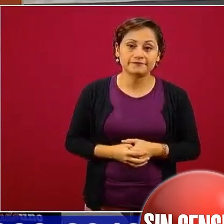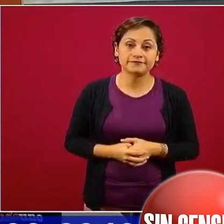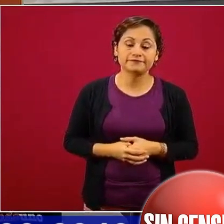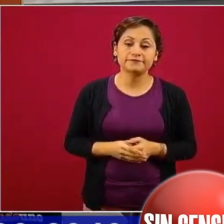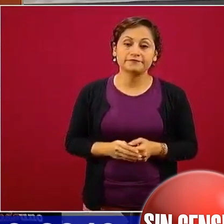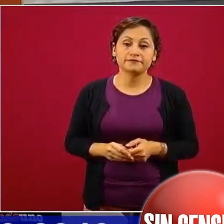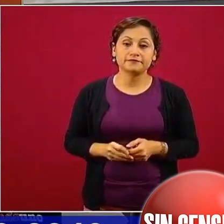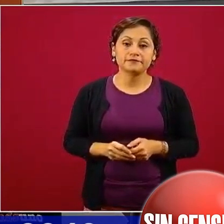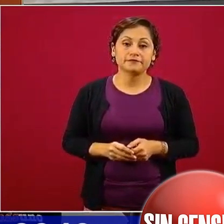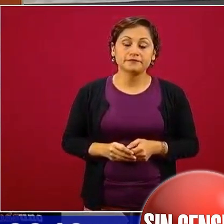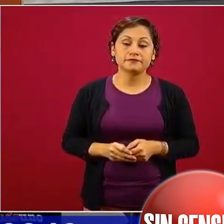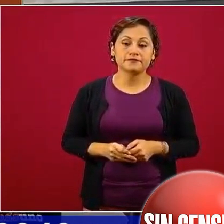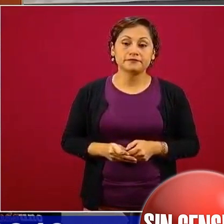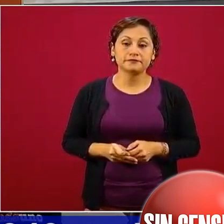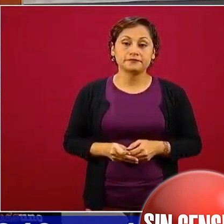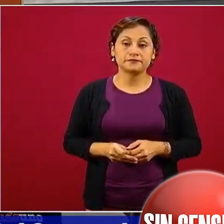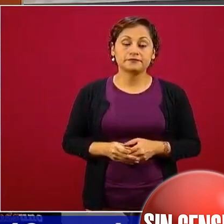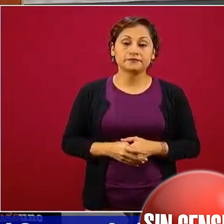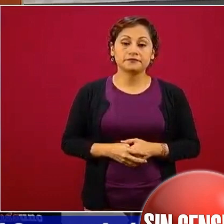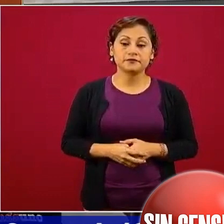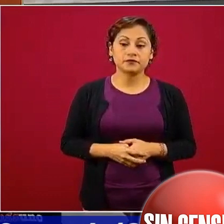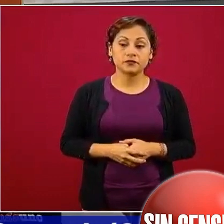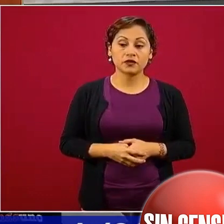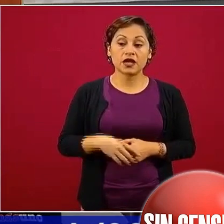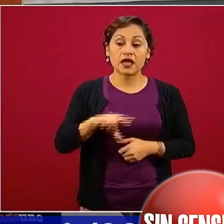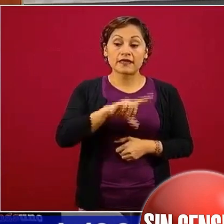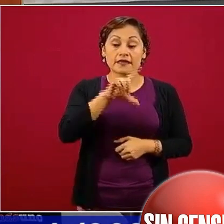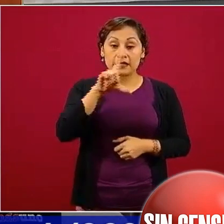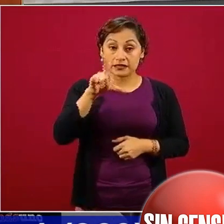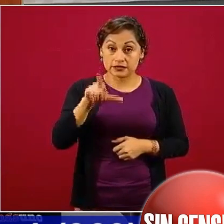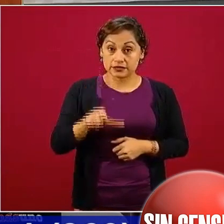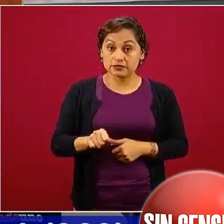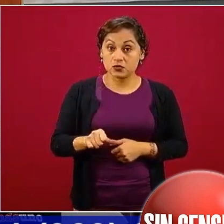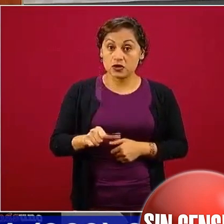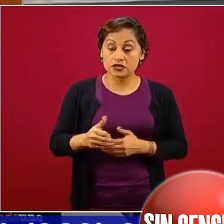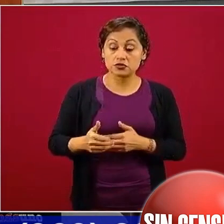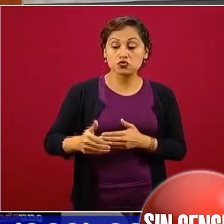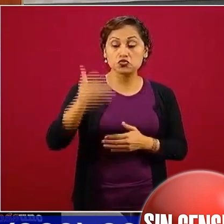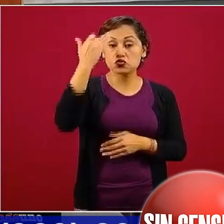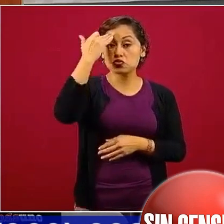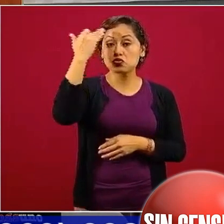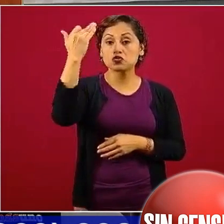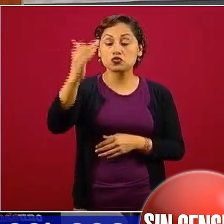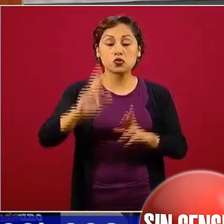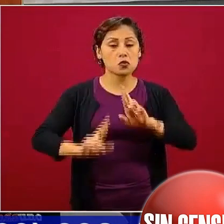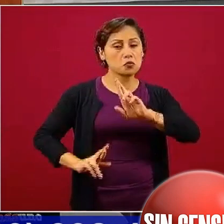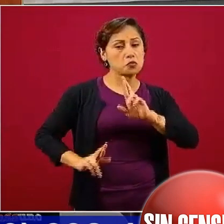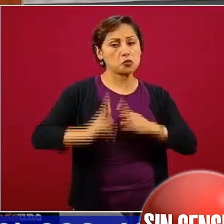Cuando inicia la revolución, él participa.